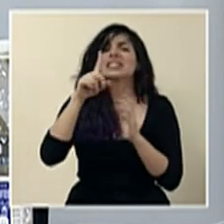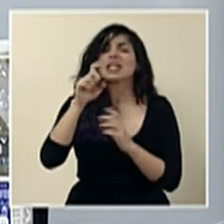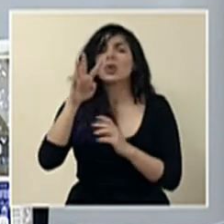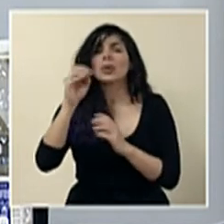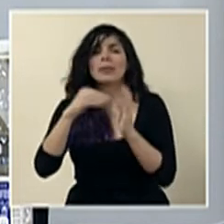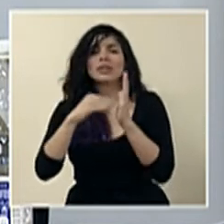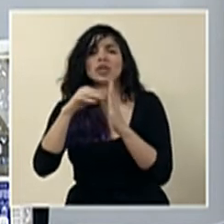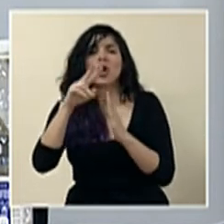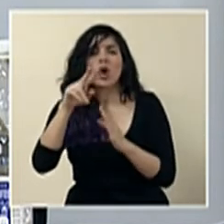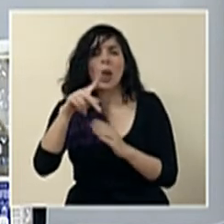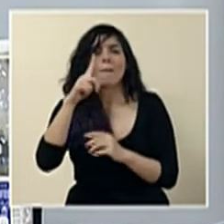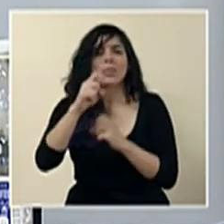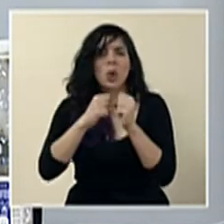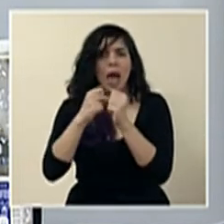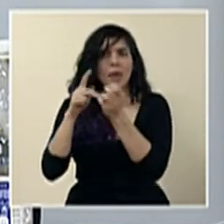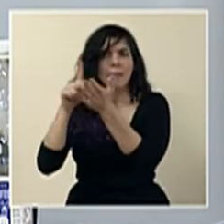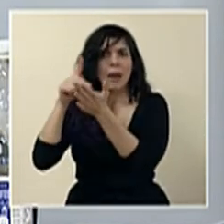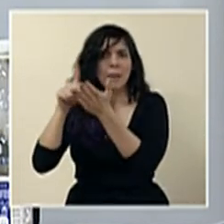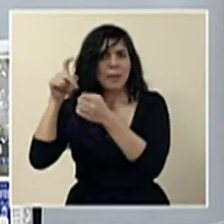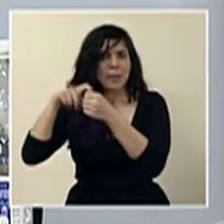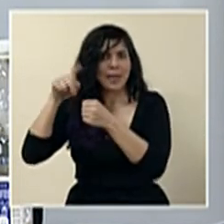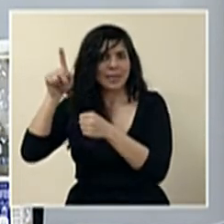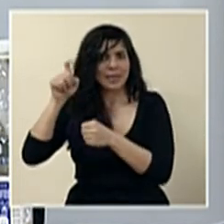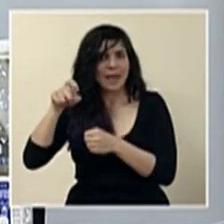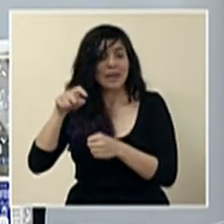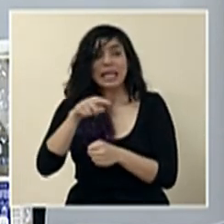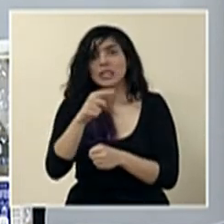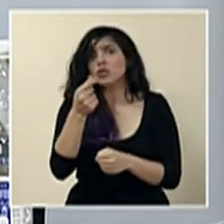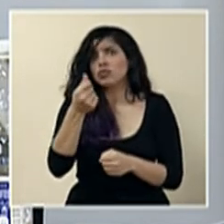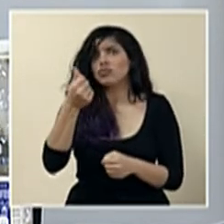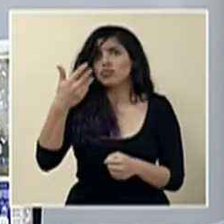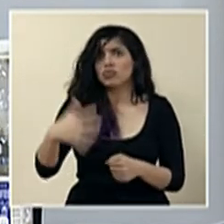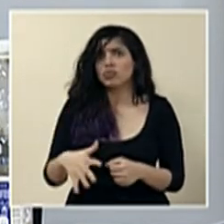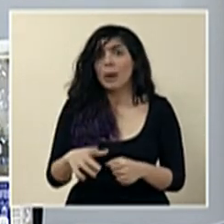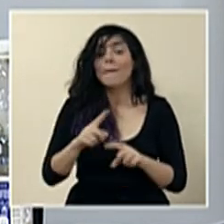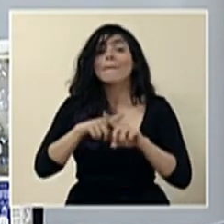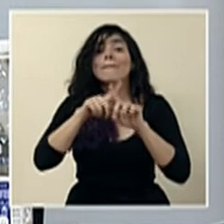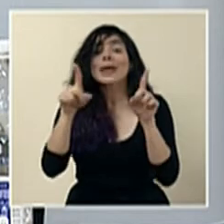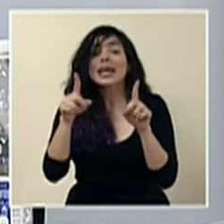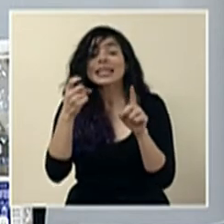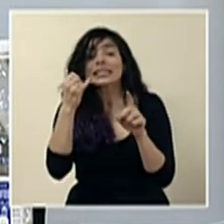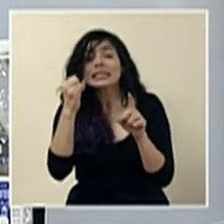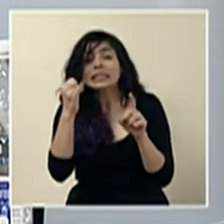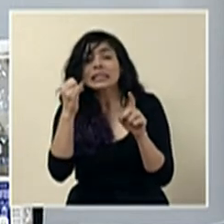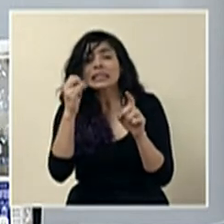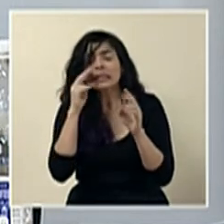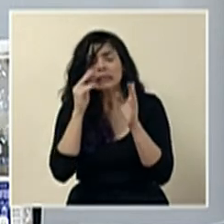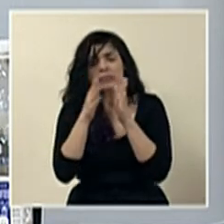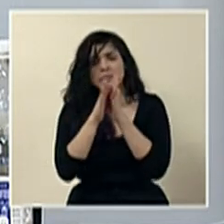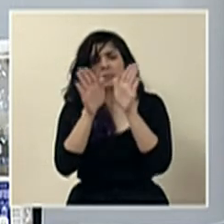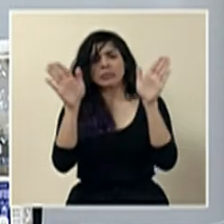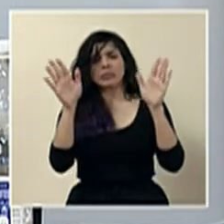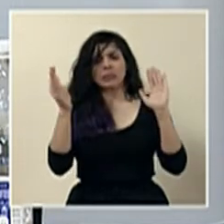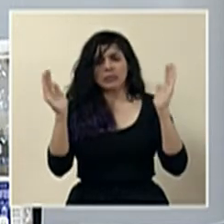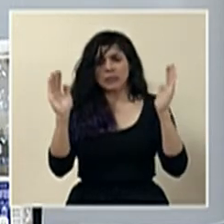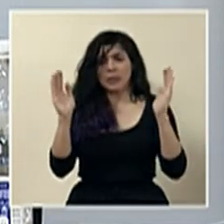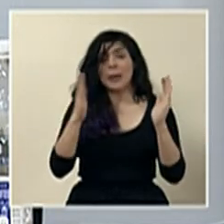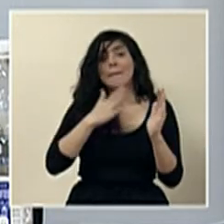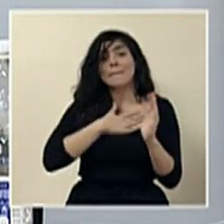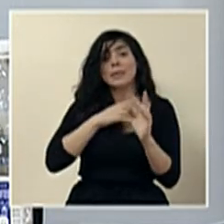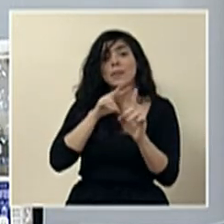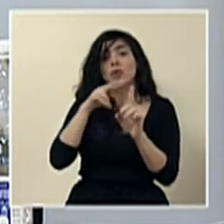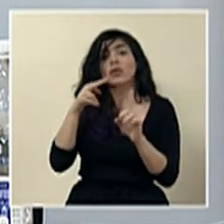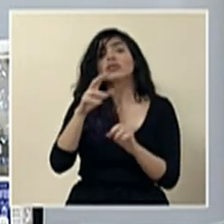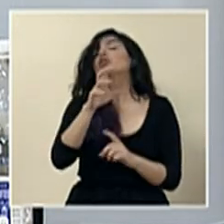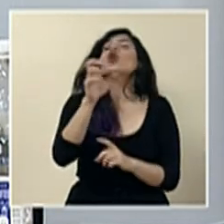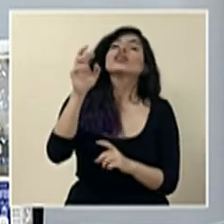1.140 millones de colones al año. Eso es mucho dinero, pero en perspectiva, mi punto de vista es que